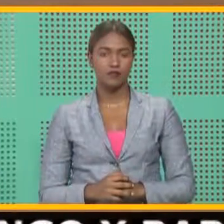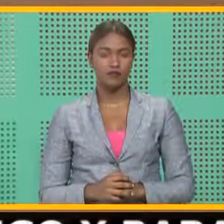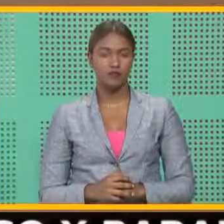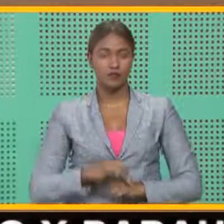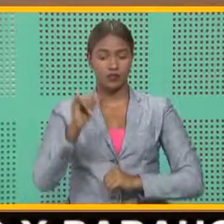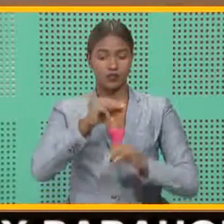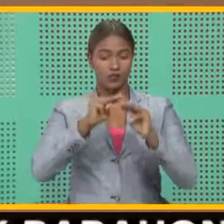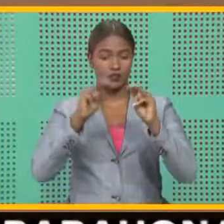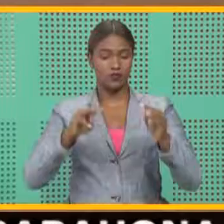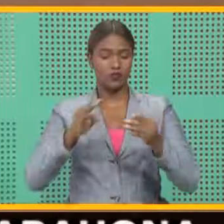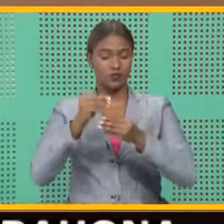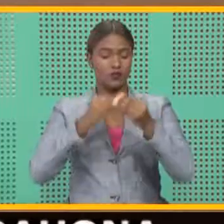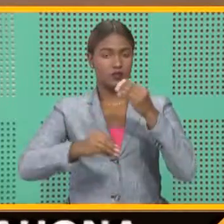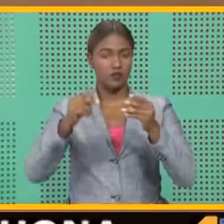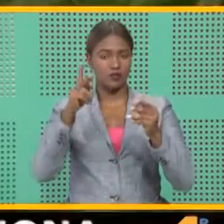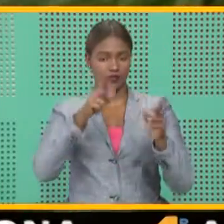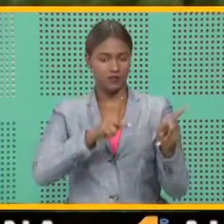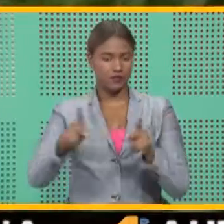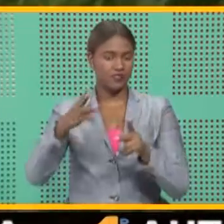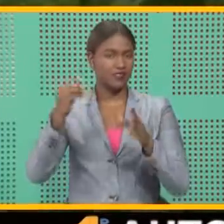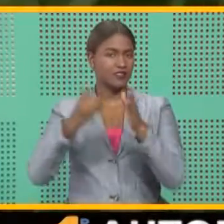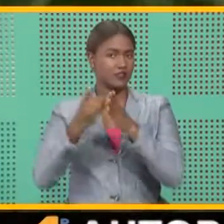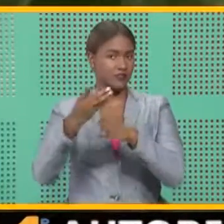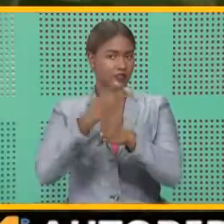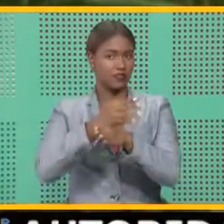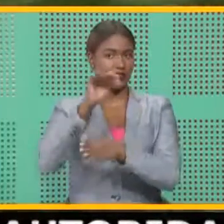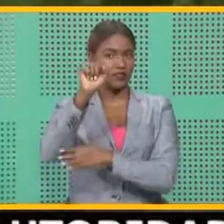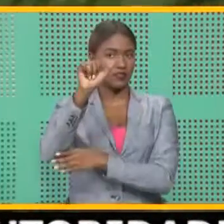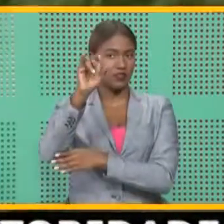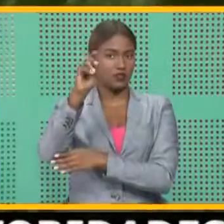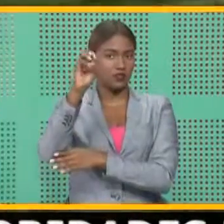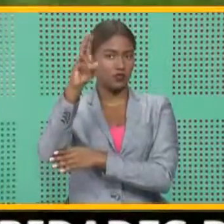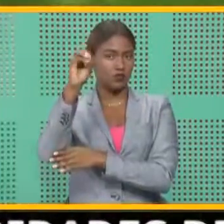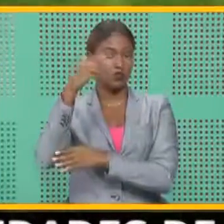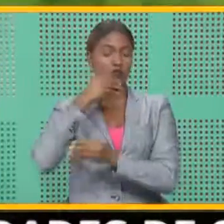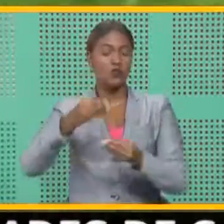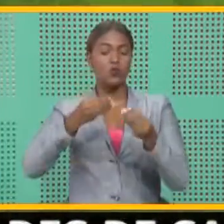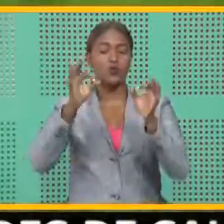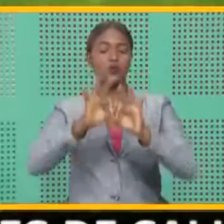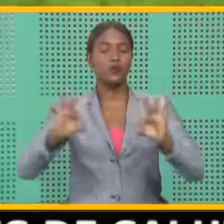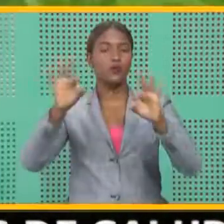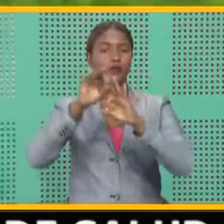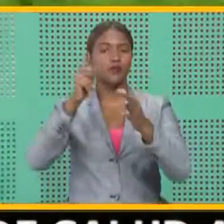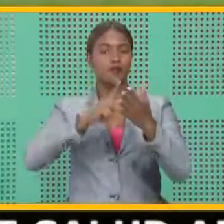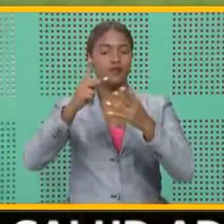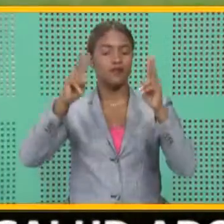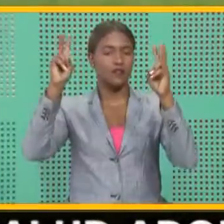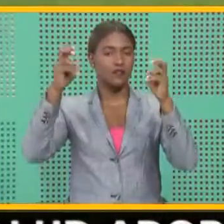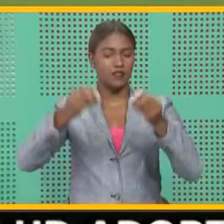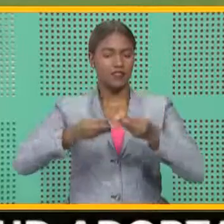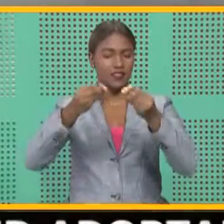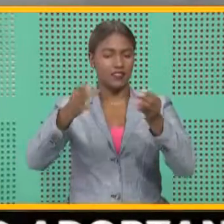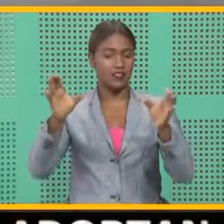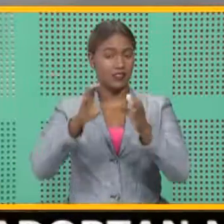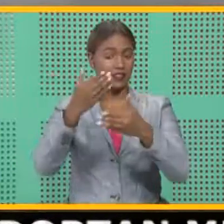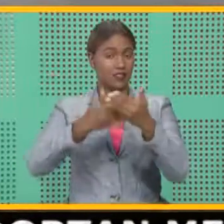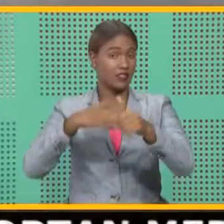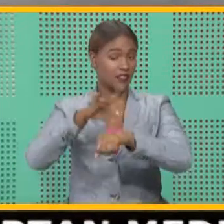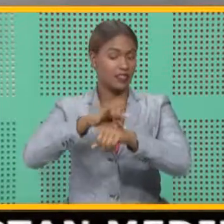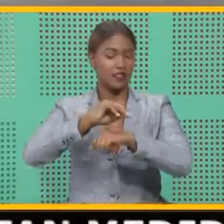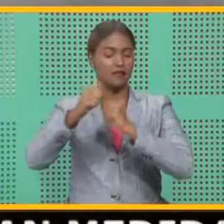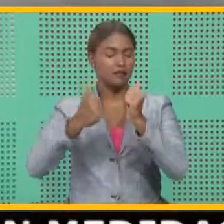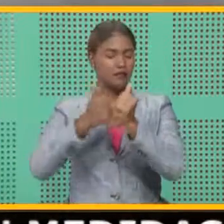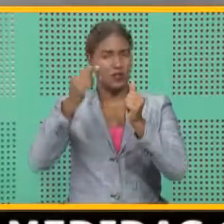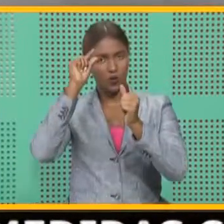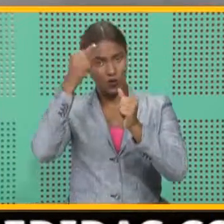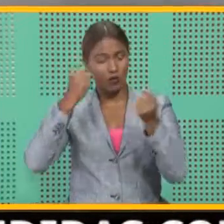Y bien, el ministro de Economía, Planificación y Desarrollo, Isidoro Santana, destacó la importancia del programa de titulación de tierras que ejecuta el